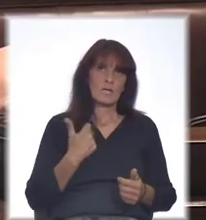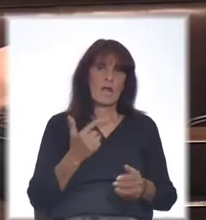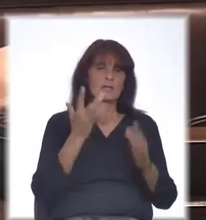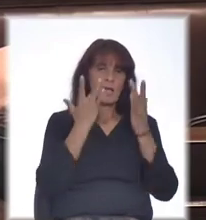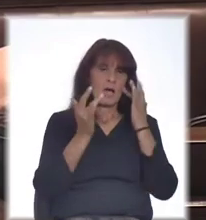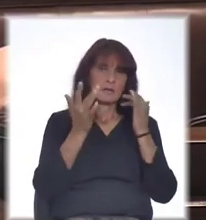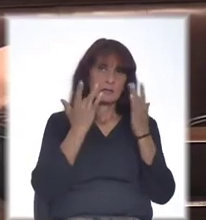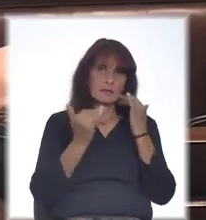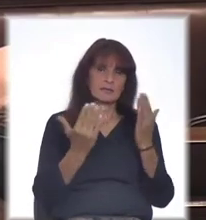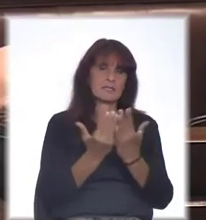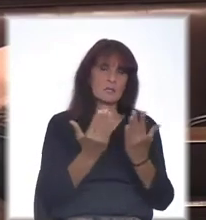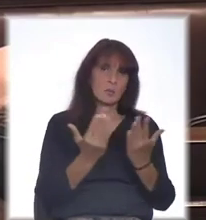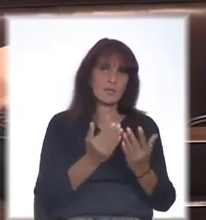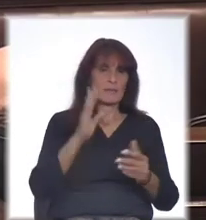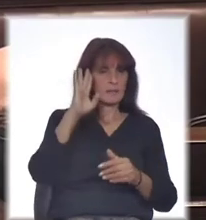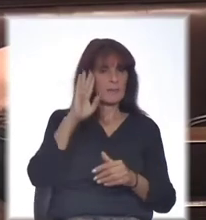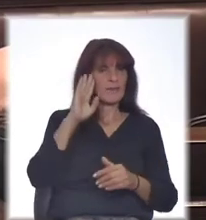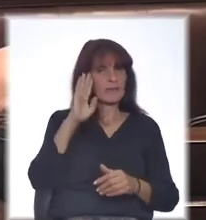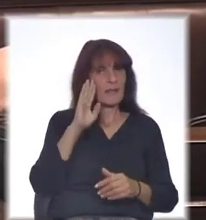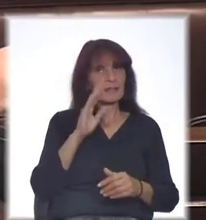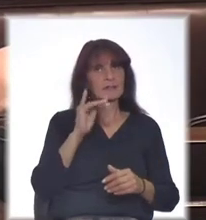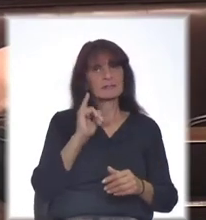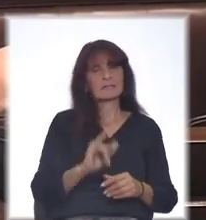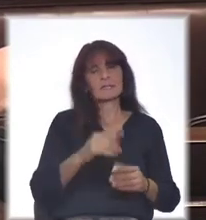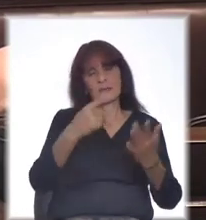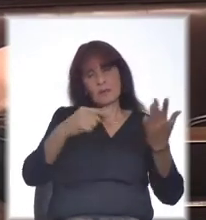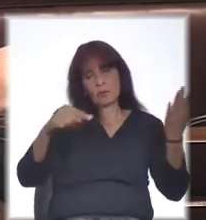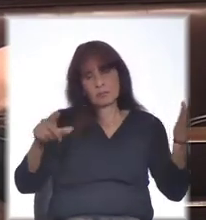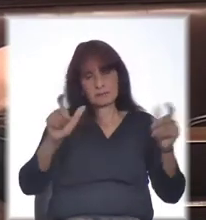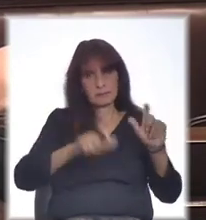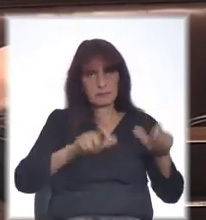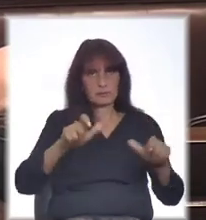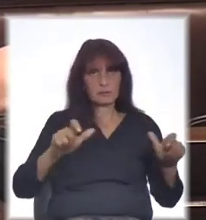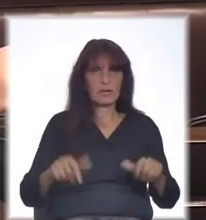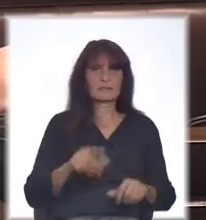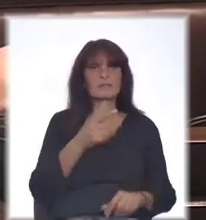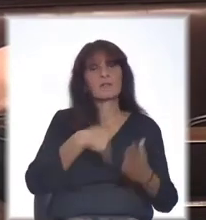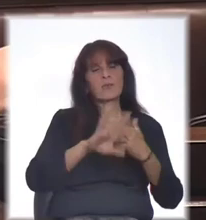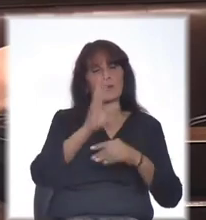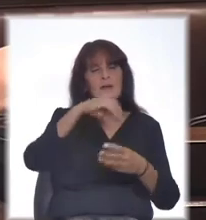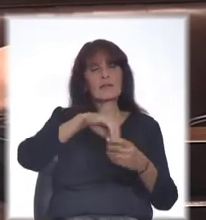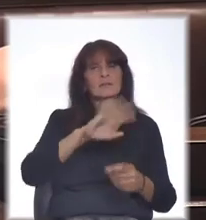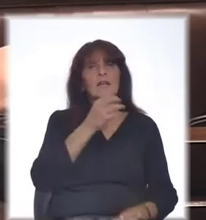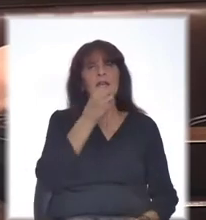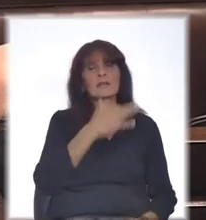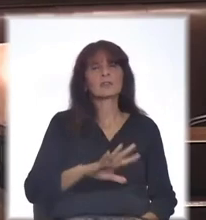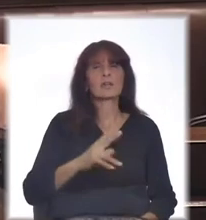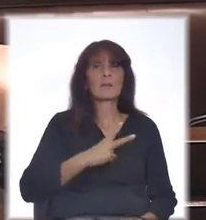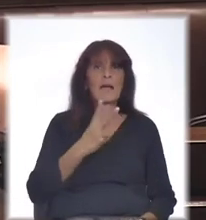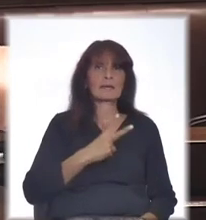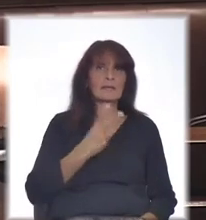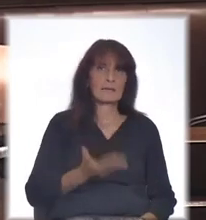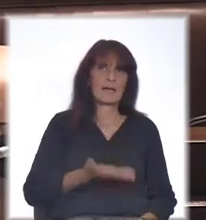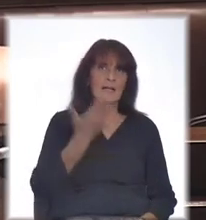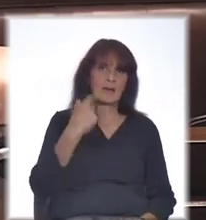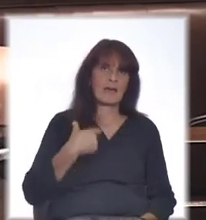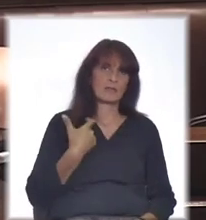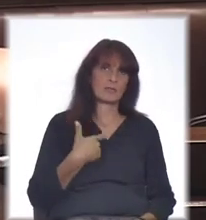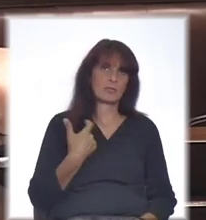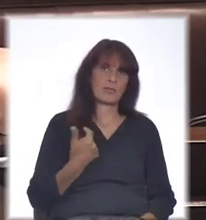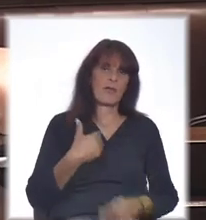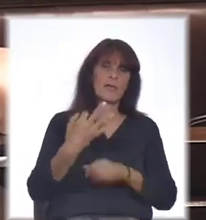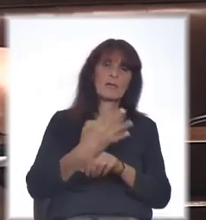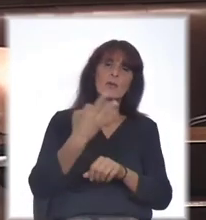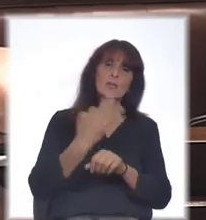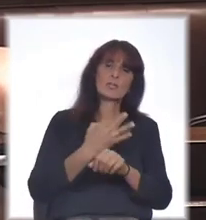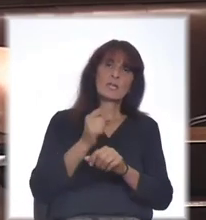artistas, estudiantes, militantes y miles de anónimos que conformaron la historia y la más rica historia de nuestra sociedad y que nos han